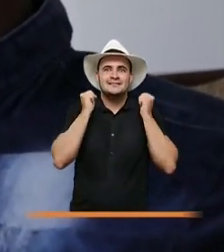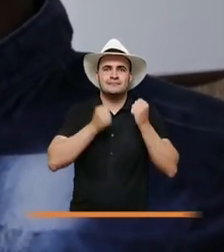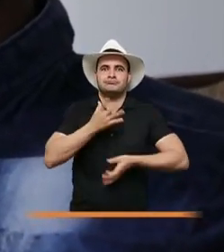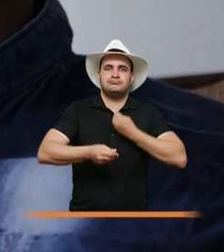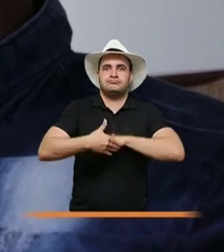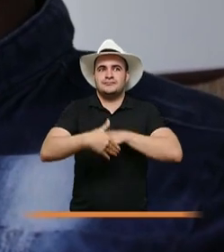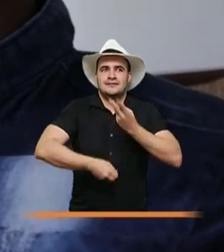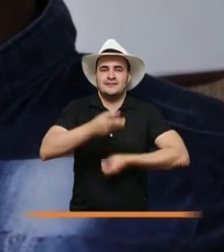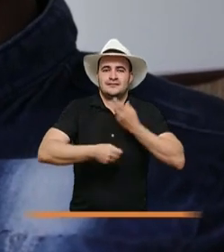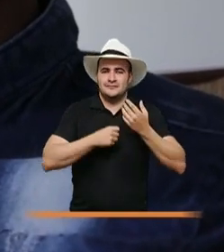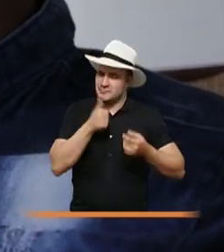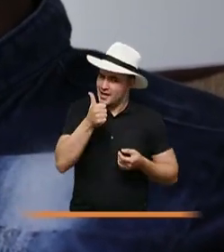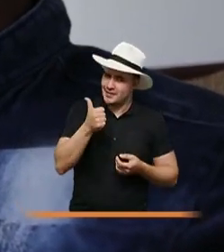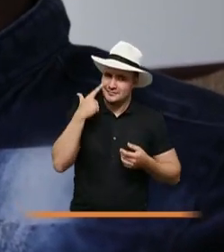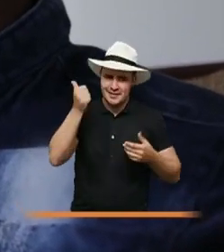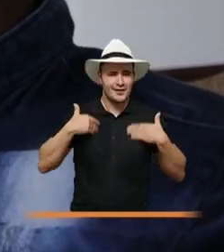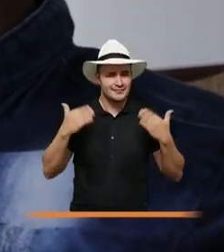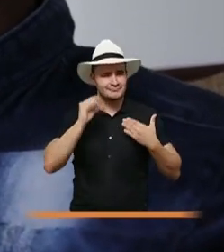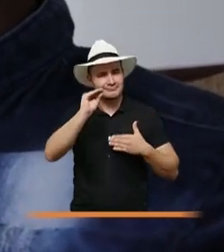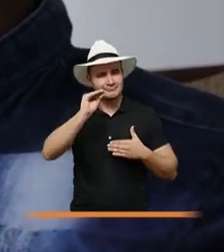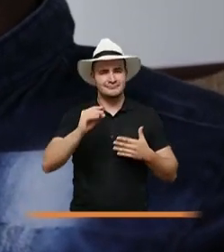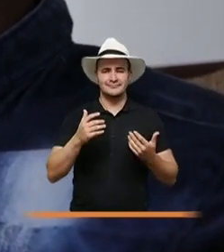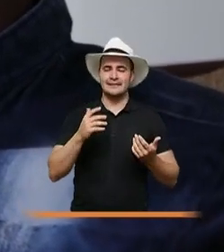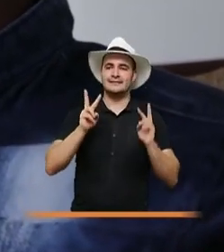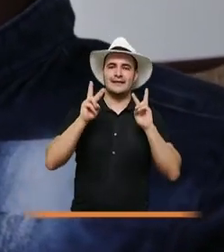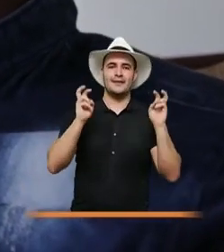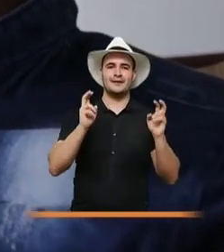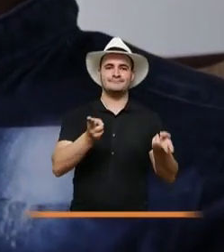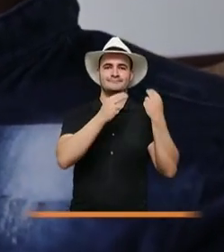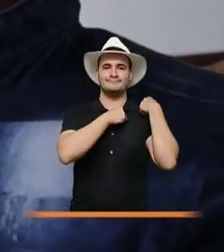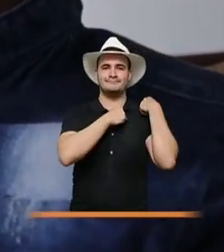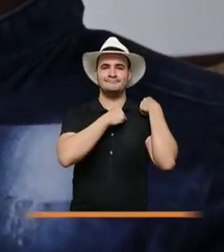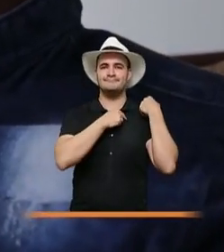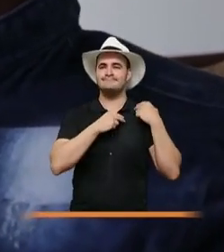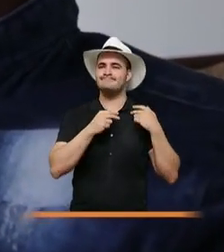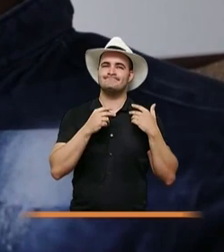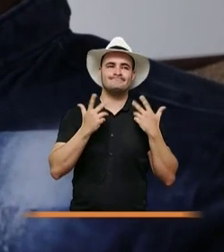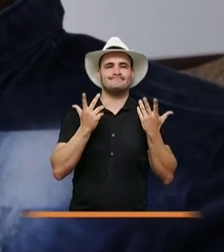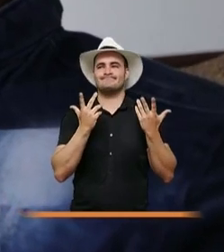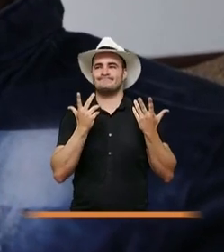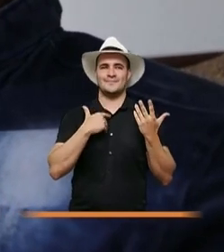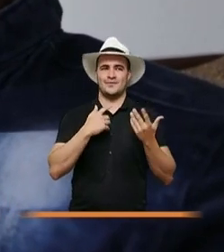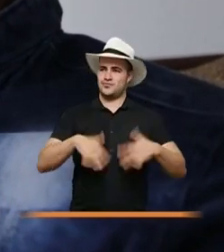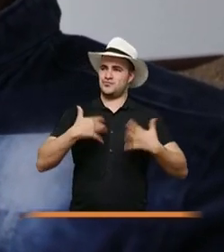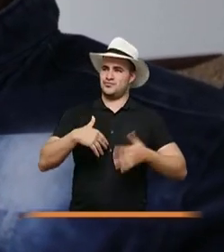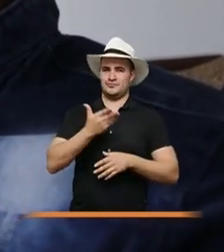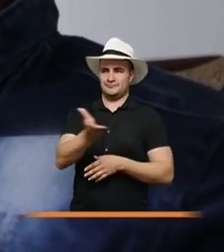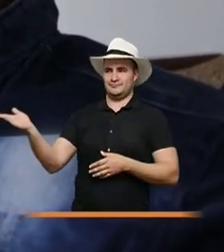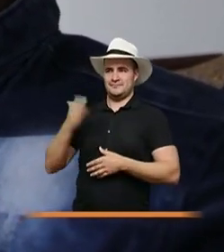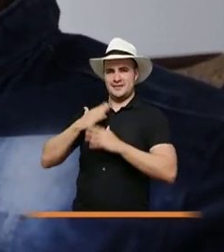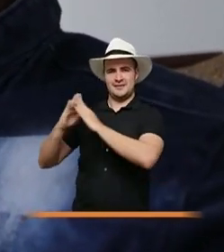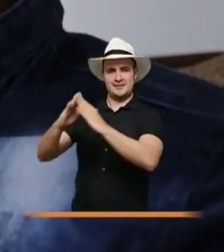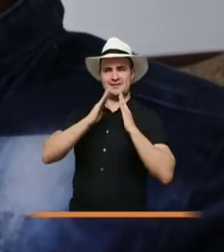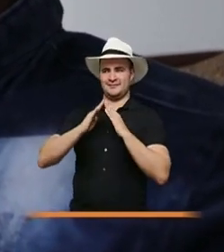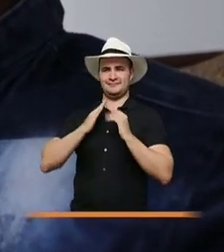decir porque es este salir con la responsabilidad de seguir dejando en alto tu nombre el nombre